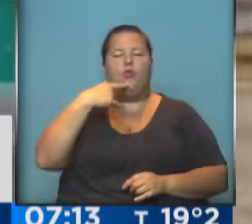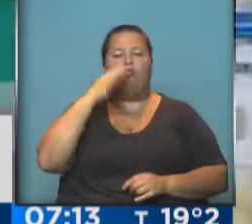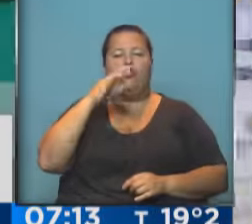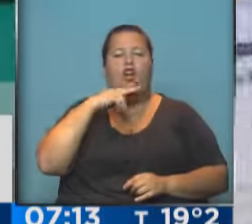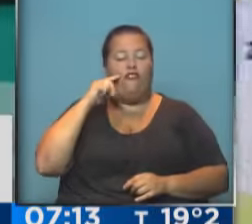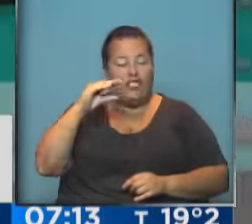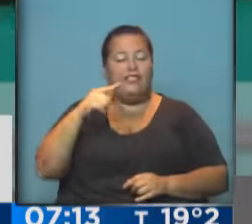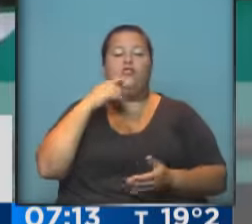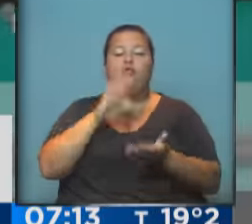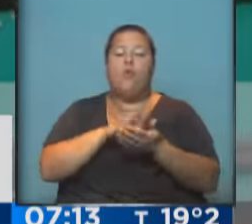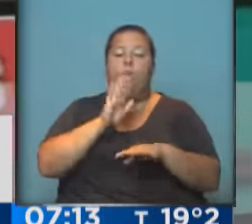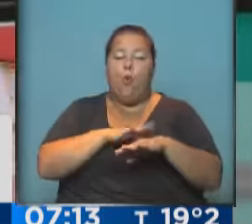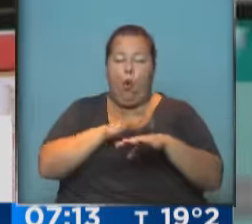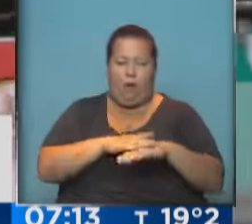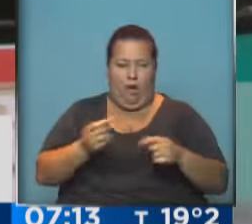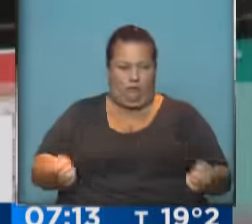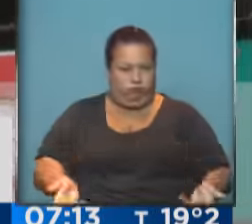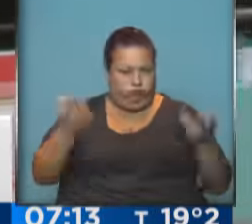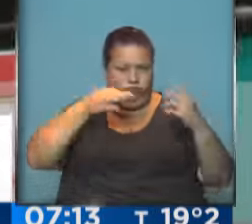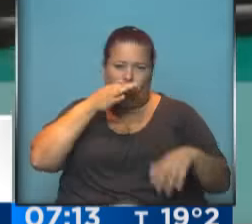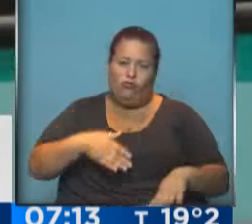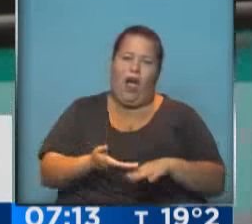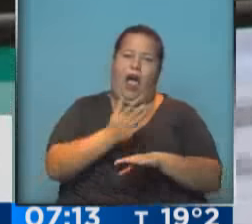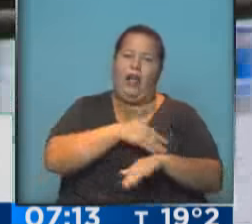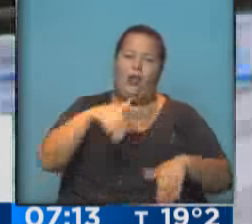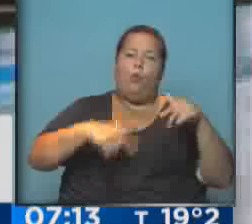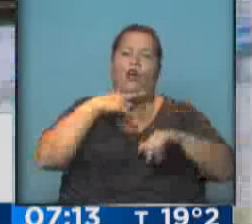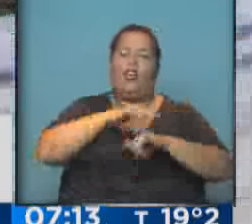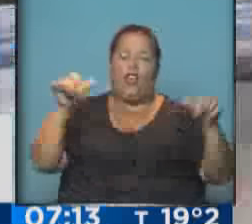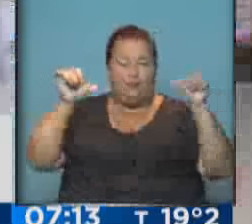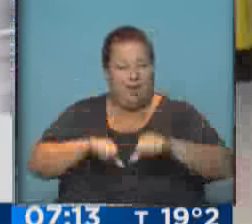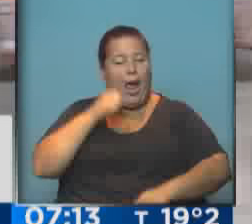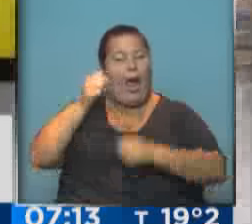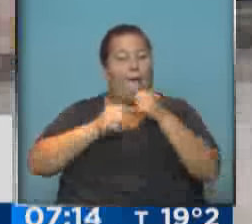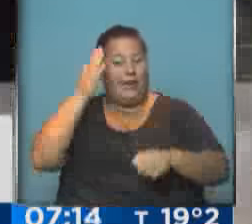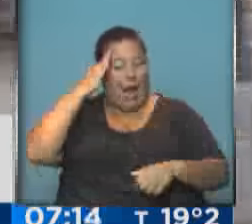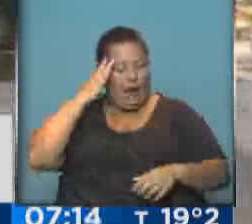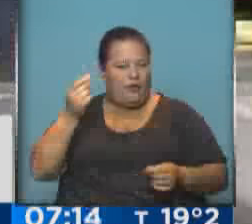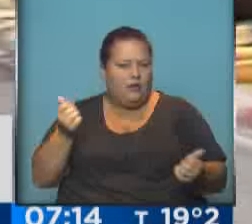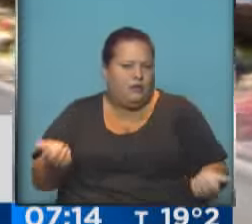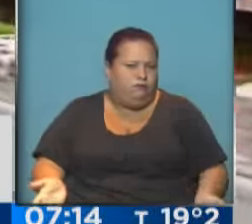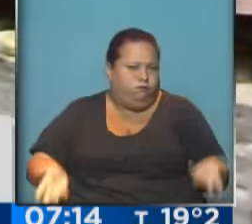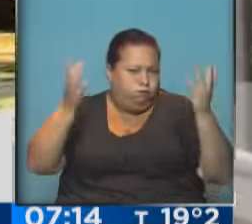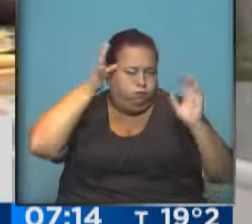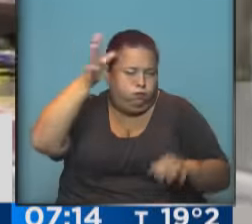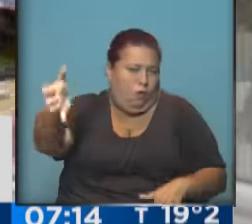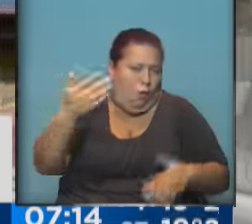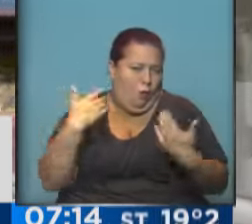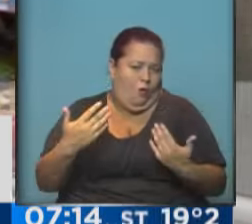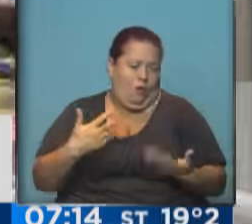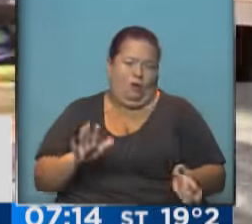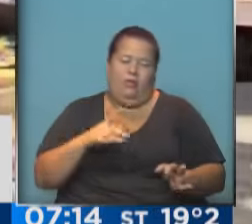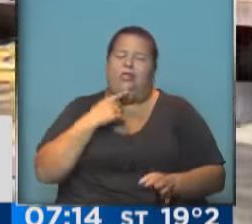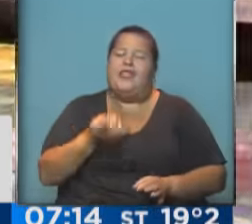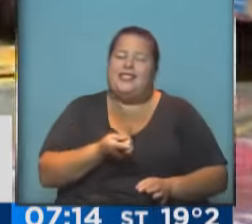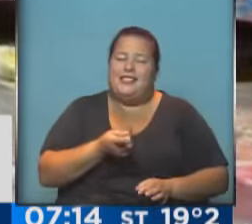a raíz de la desmedida difusión preelectoral de la devaluación, empresas líderes remarcaron exageradamente precios, Lourdes,